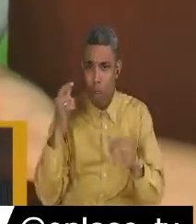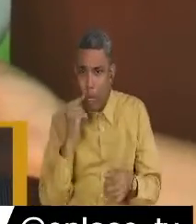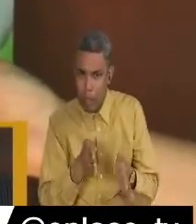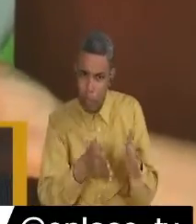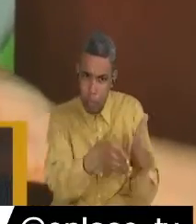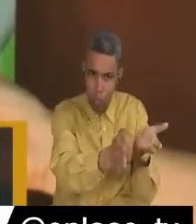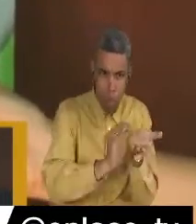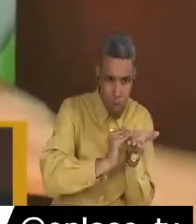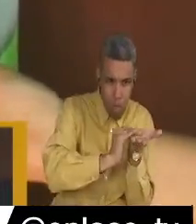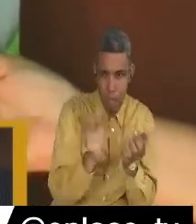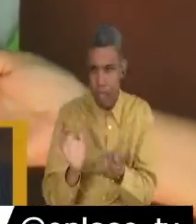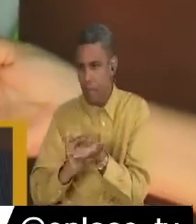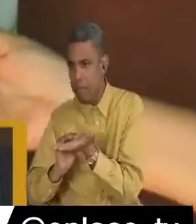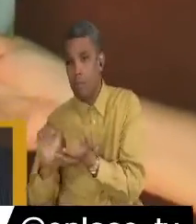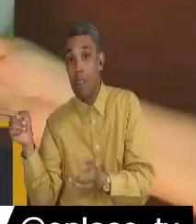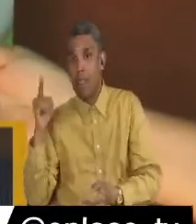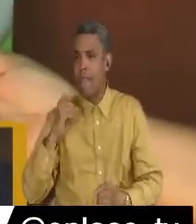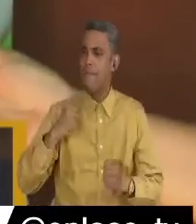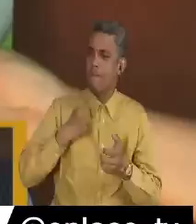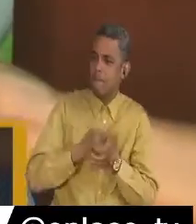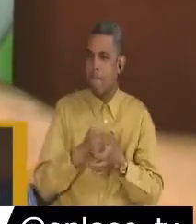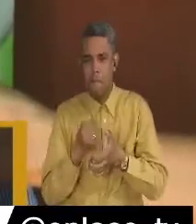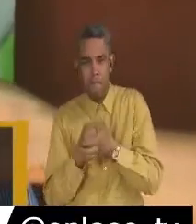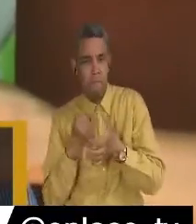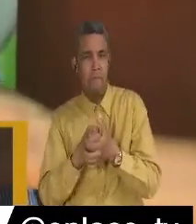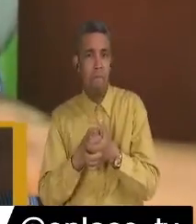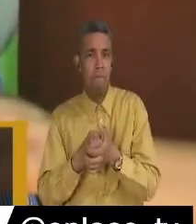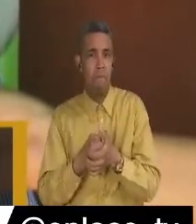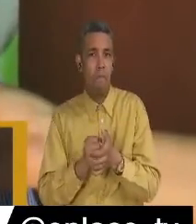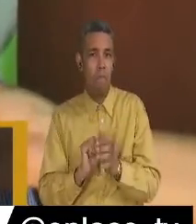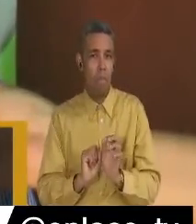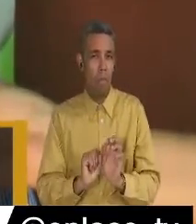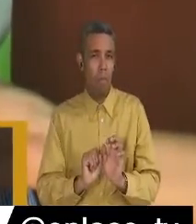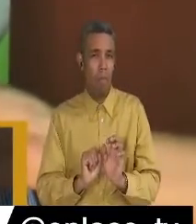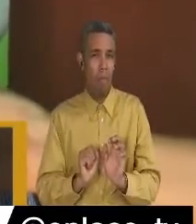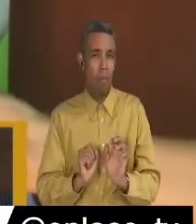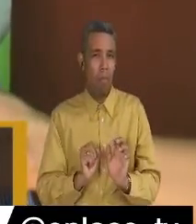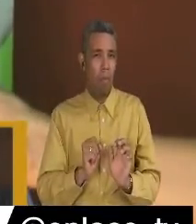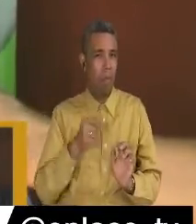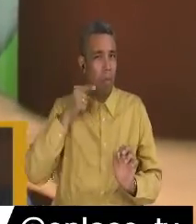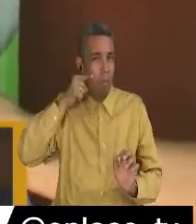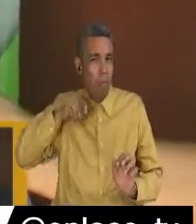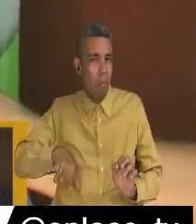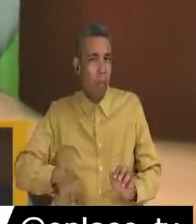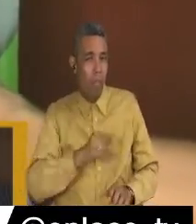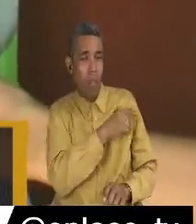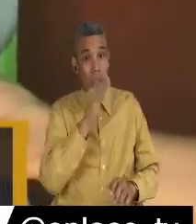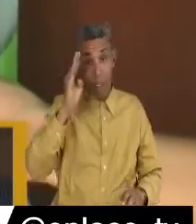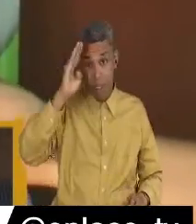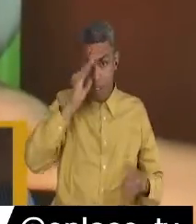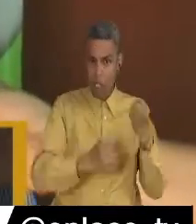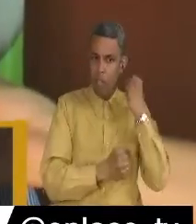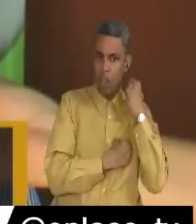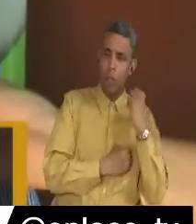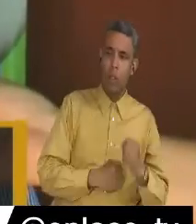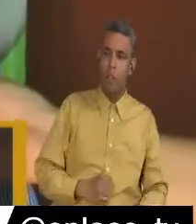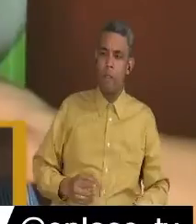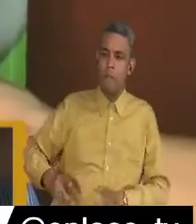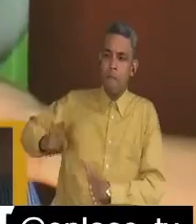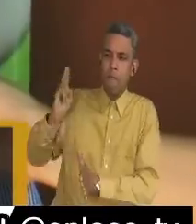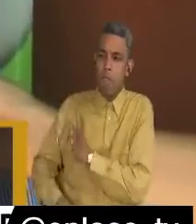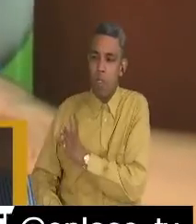está determinando. Defensoría del Pueblo de una manera ya se hizo responsable de la situación, acaba de acudir al lugar de